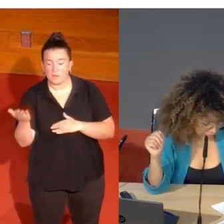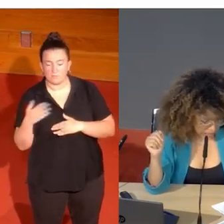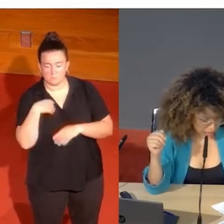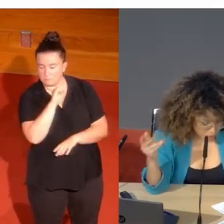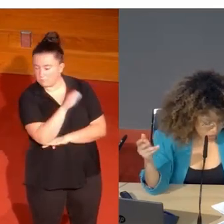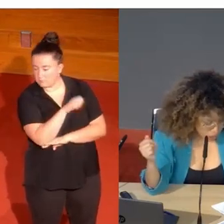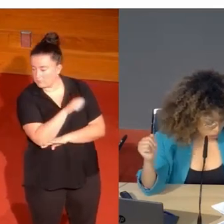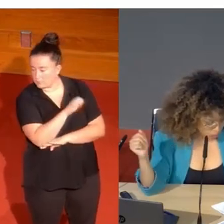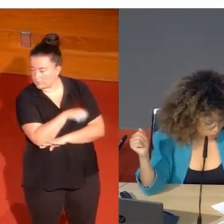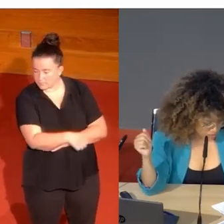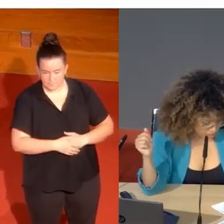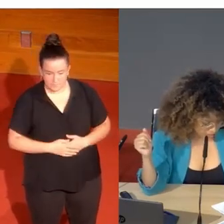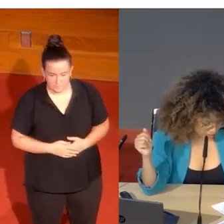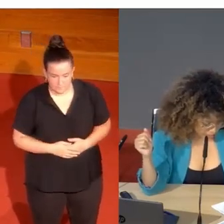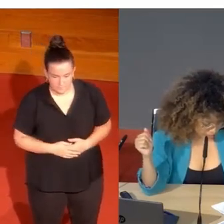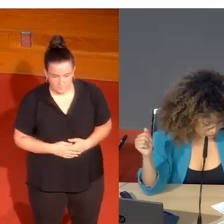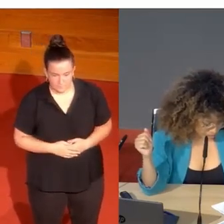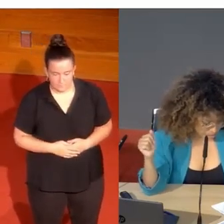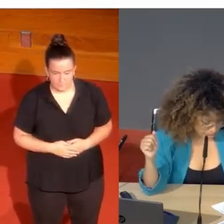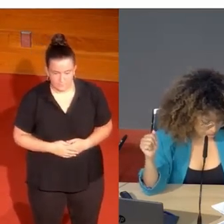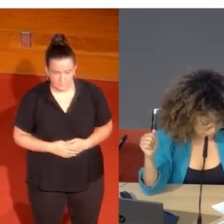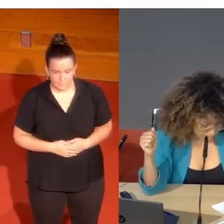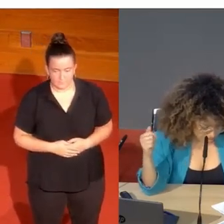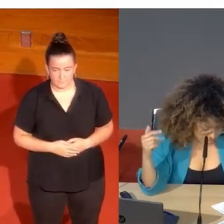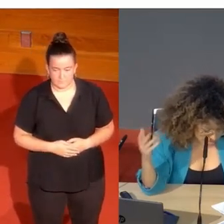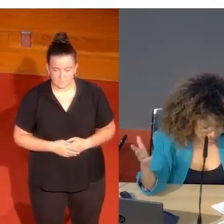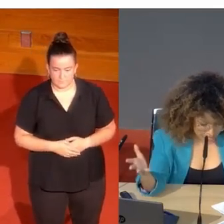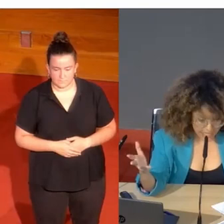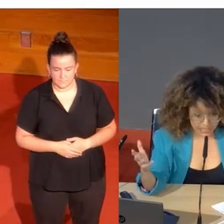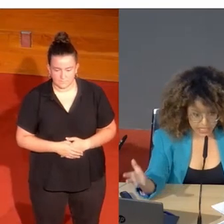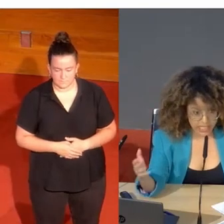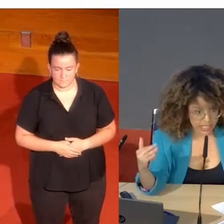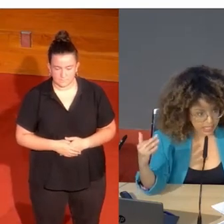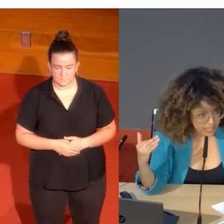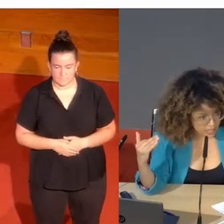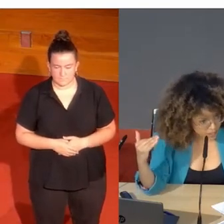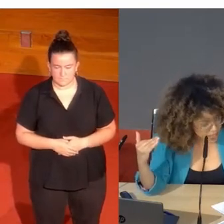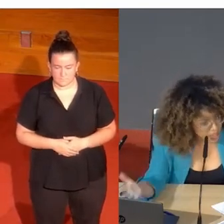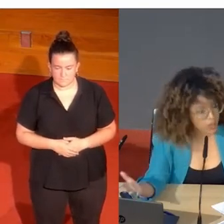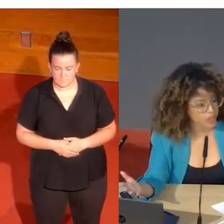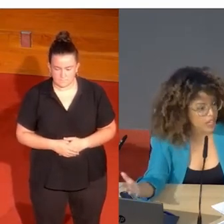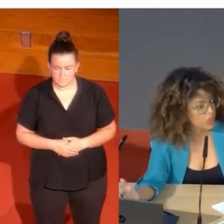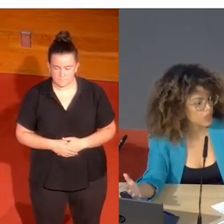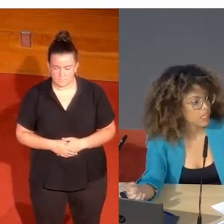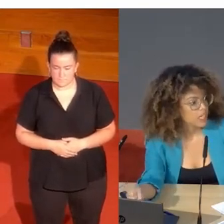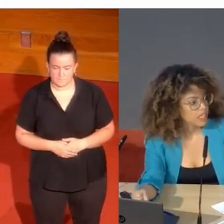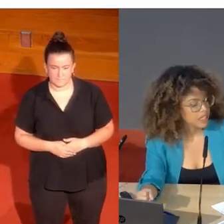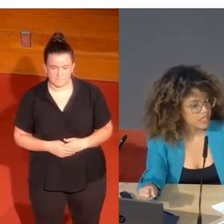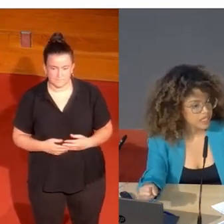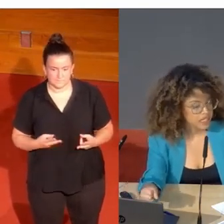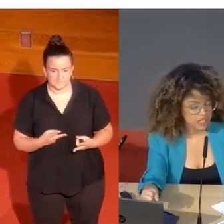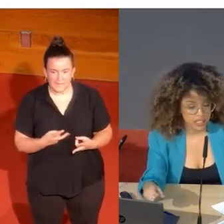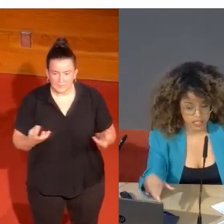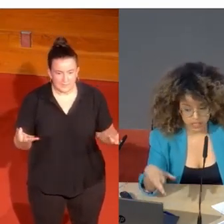caso entonces Bueno pues eh se destaca y hay que eh Y hay que recordarlo